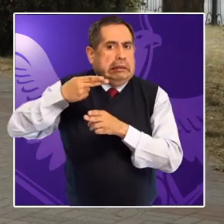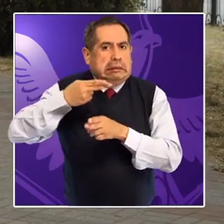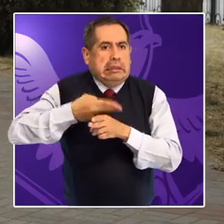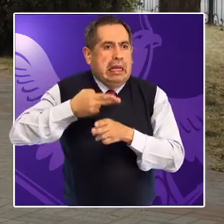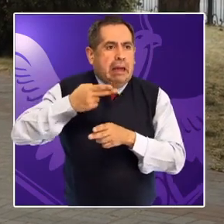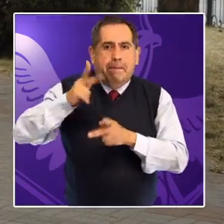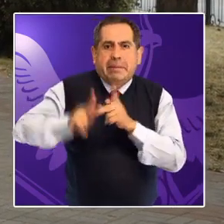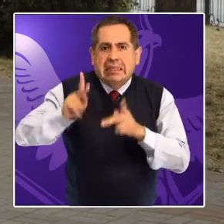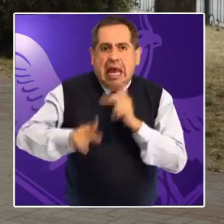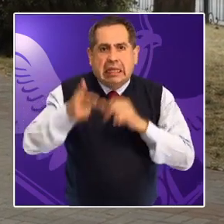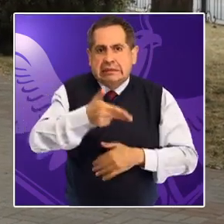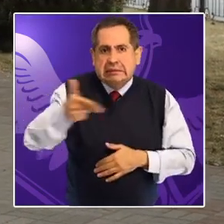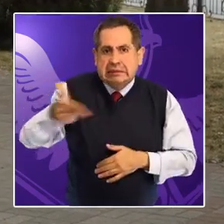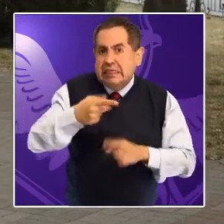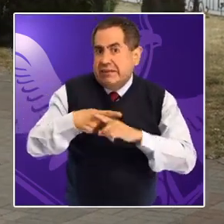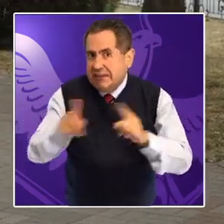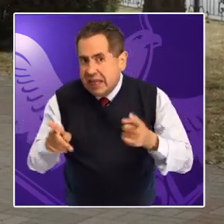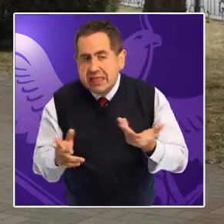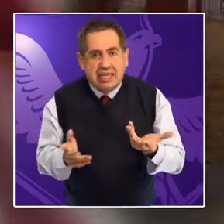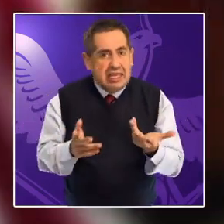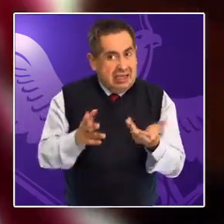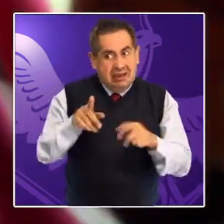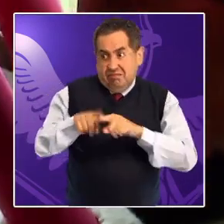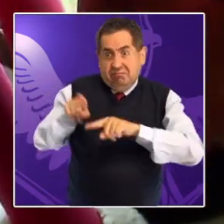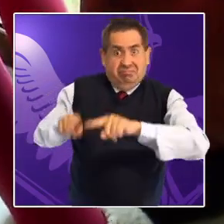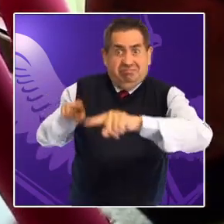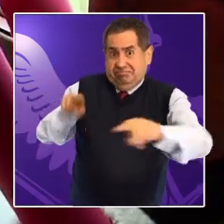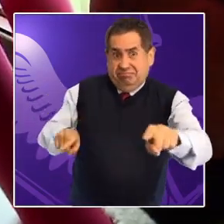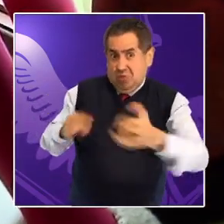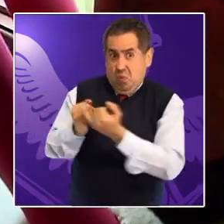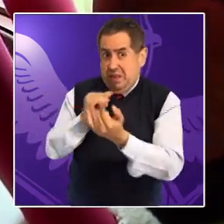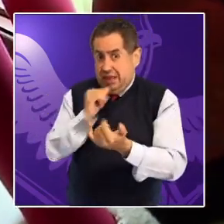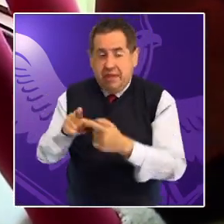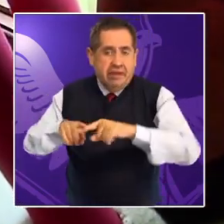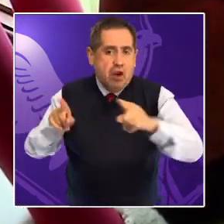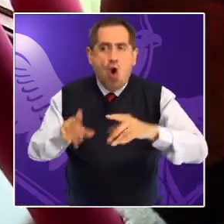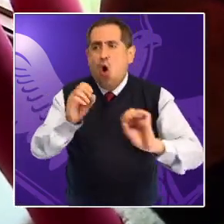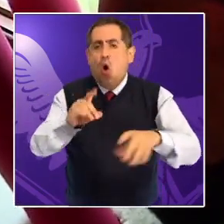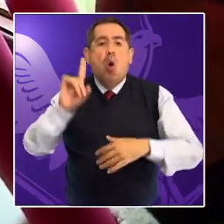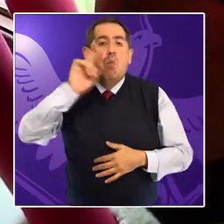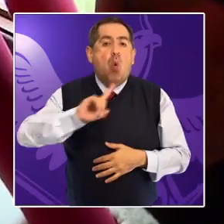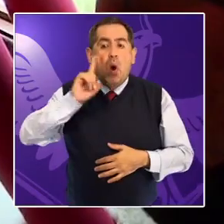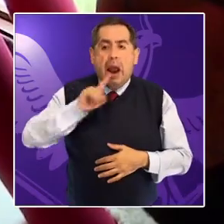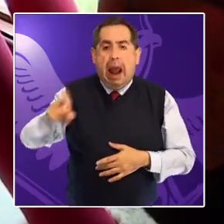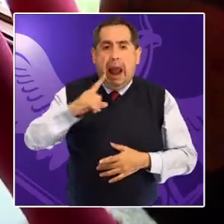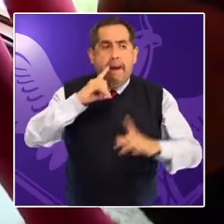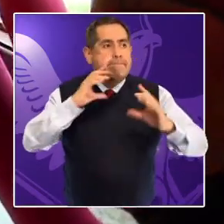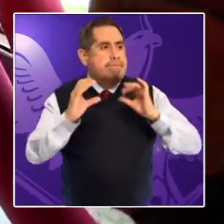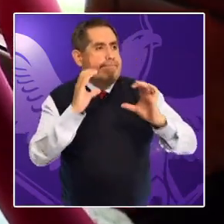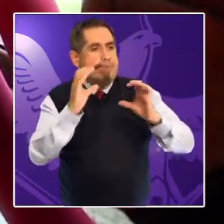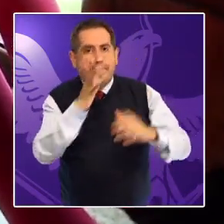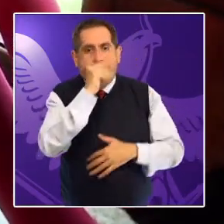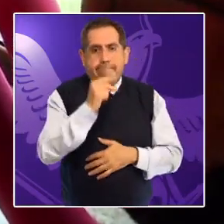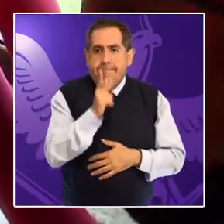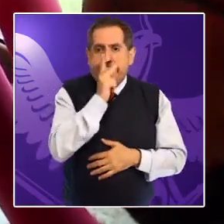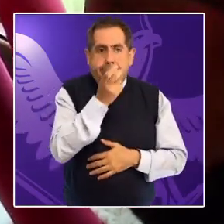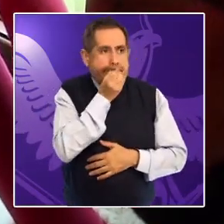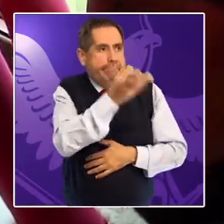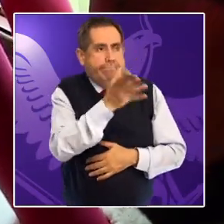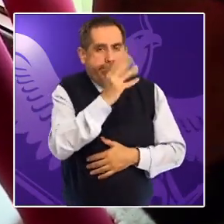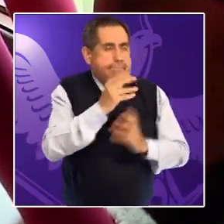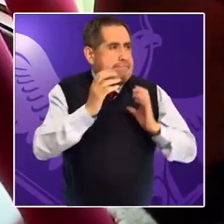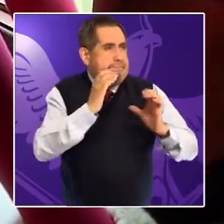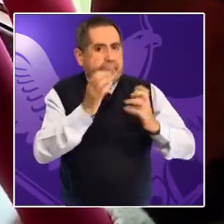es lo mismo una persona, una mujer que no se comunica con palabras y que tiene que acceder y se